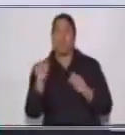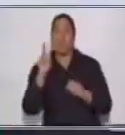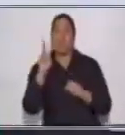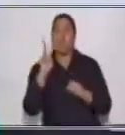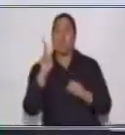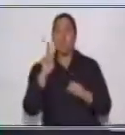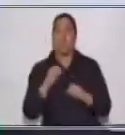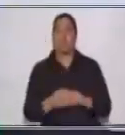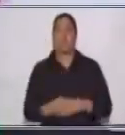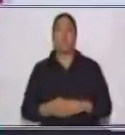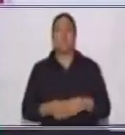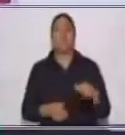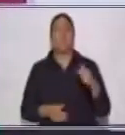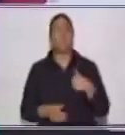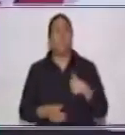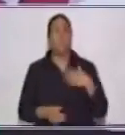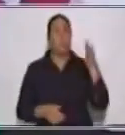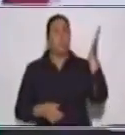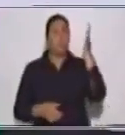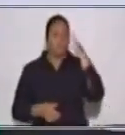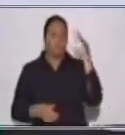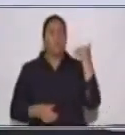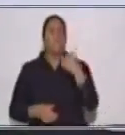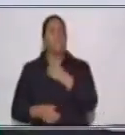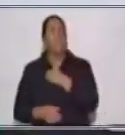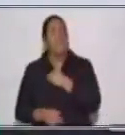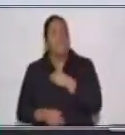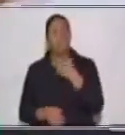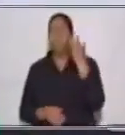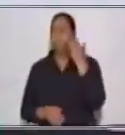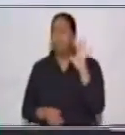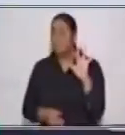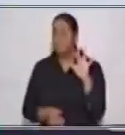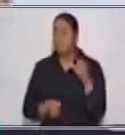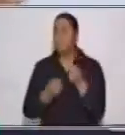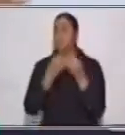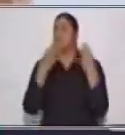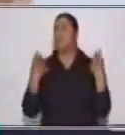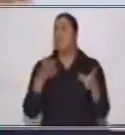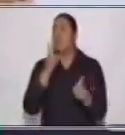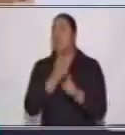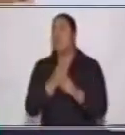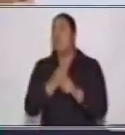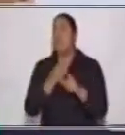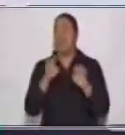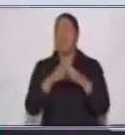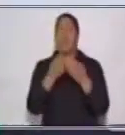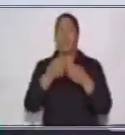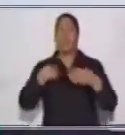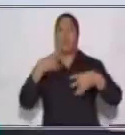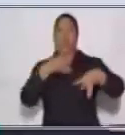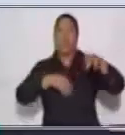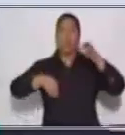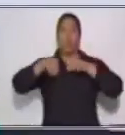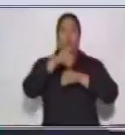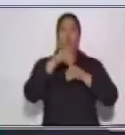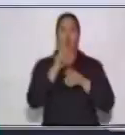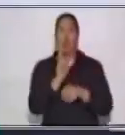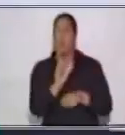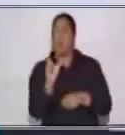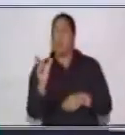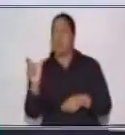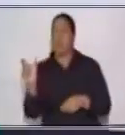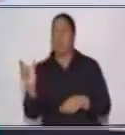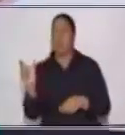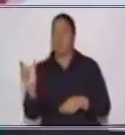quiero verificar que este es el valor correcto, entonces sustituyo en la ecuación original. ¿Cuál era mi ecuación